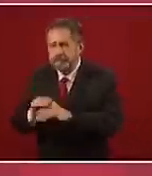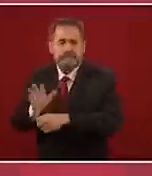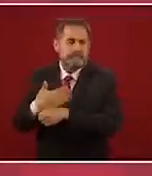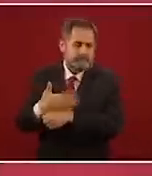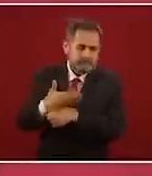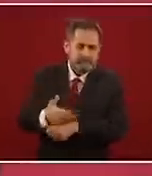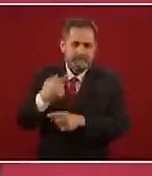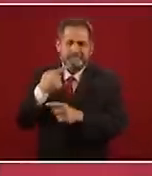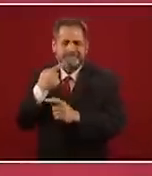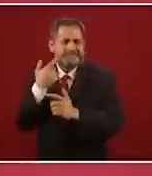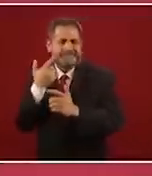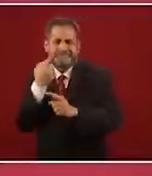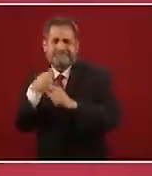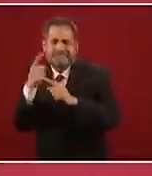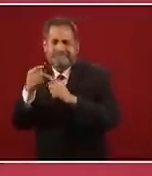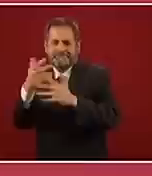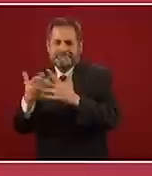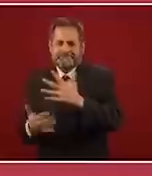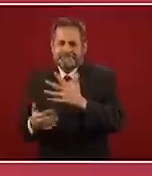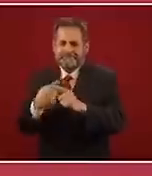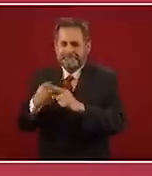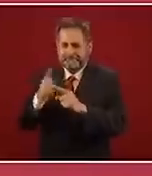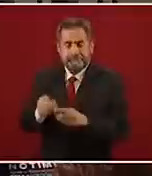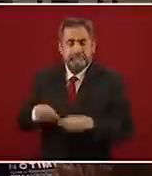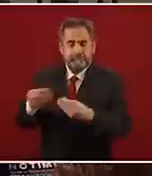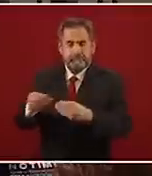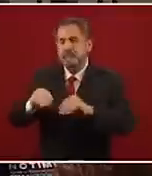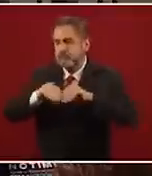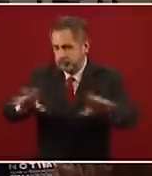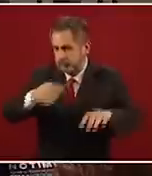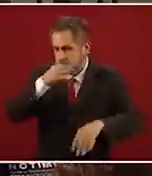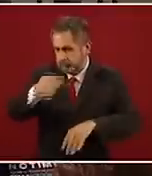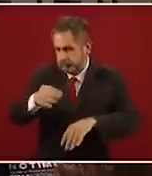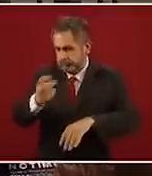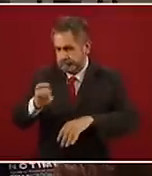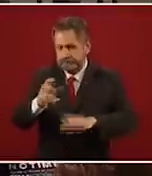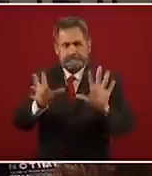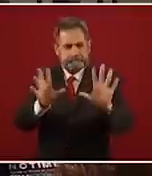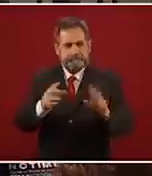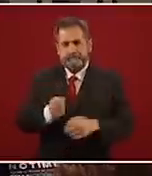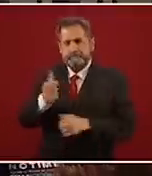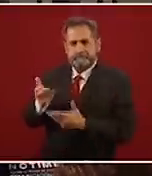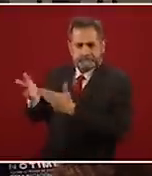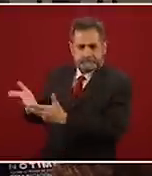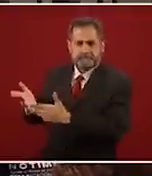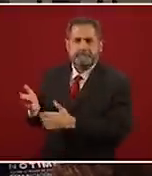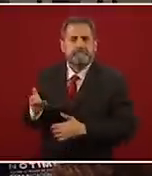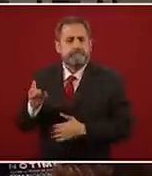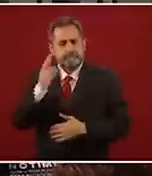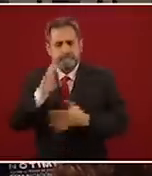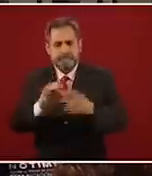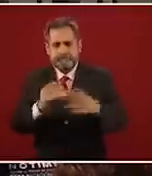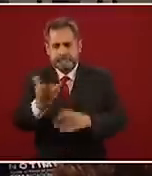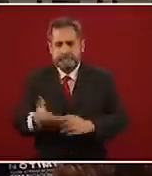ambulancias y todo lo que hace falta en los hospitales. Tengo algo que informarles también sobre eso, pero vamos a darle la palabra al